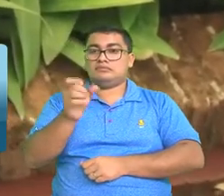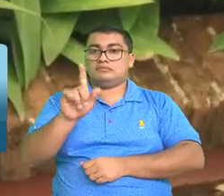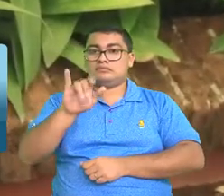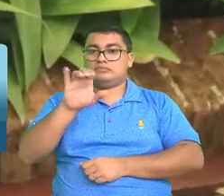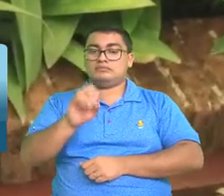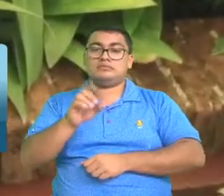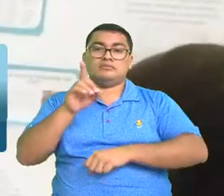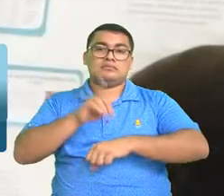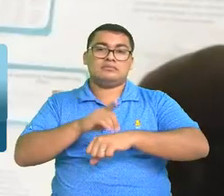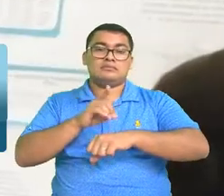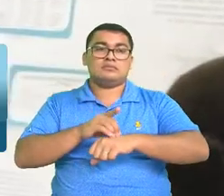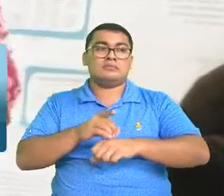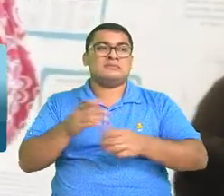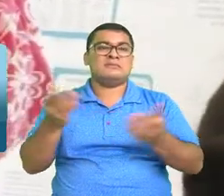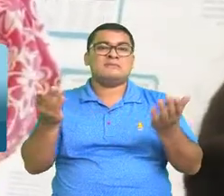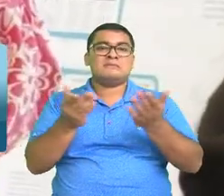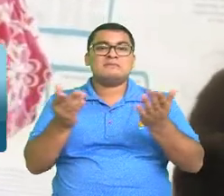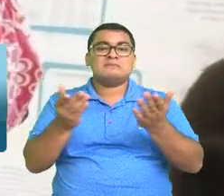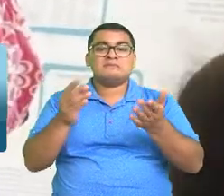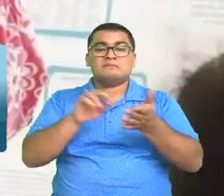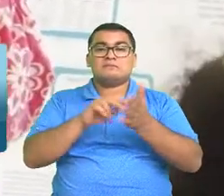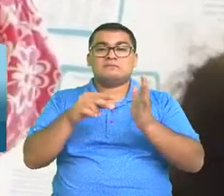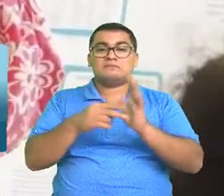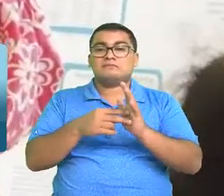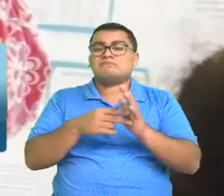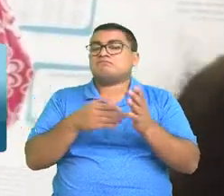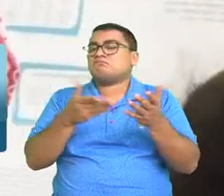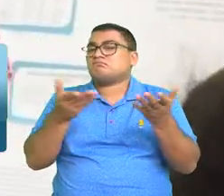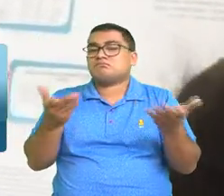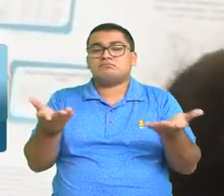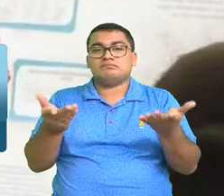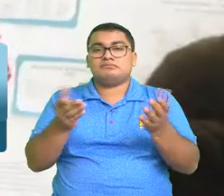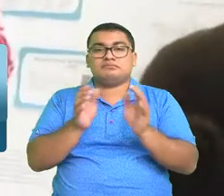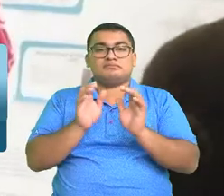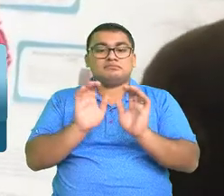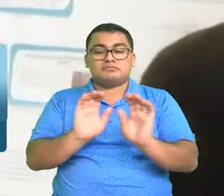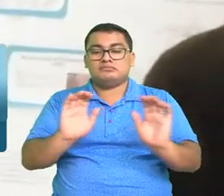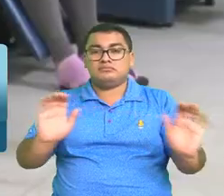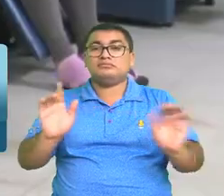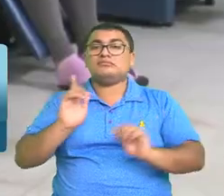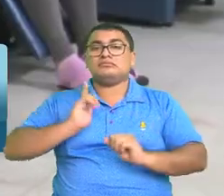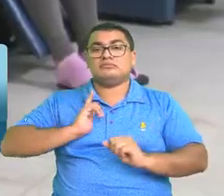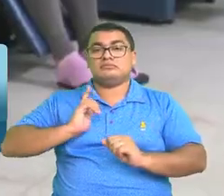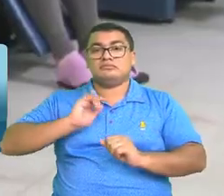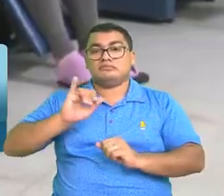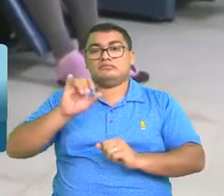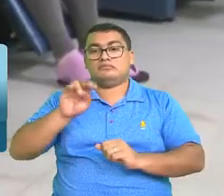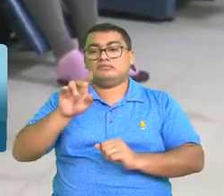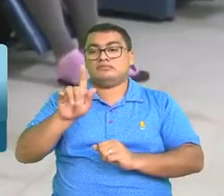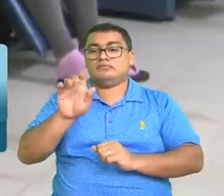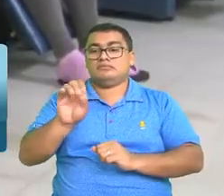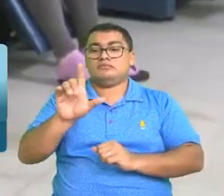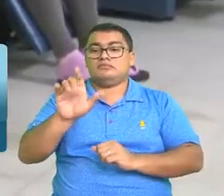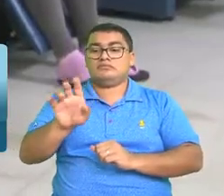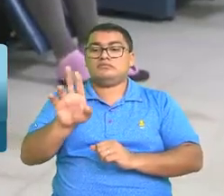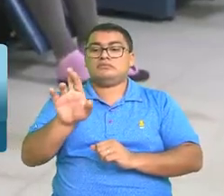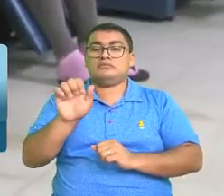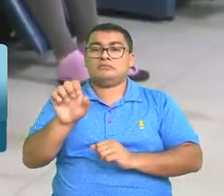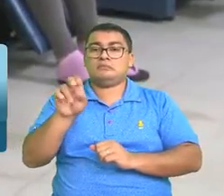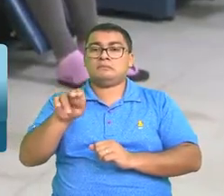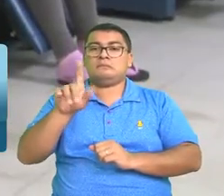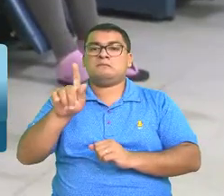pediatra para determinar exactamente si el niño sí es intolerante a la lactosa? ¿Hacen un estudio